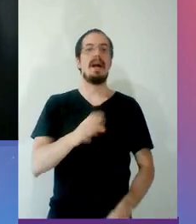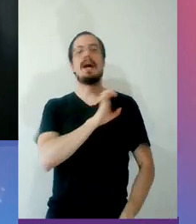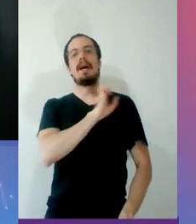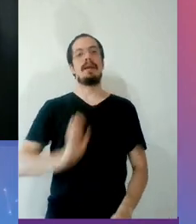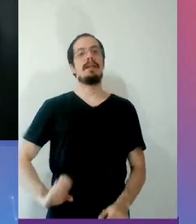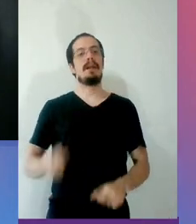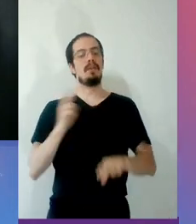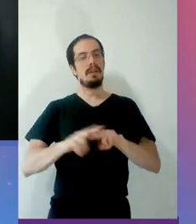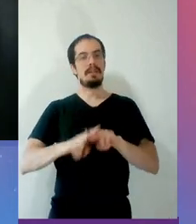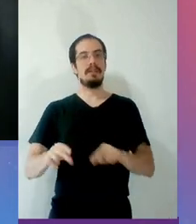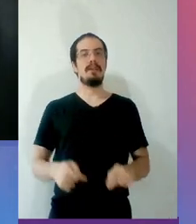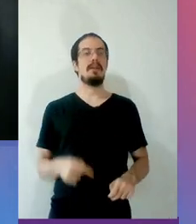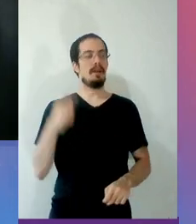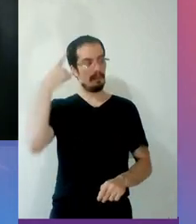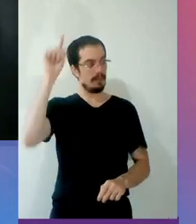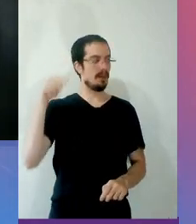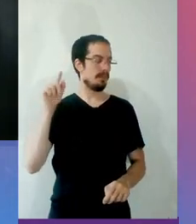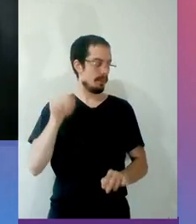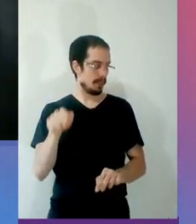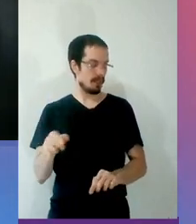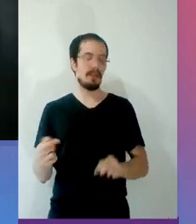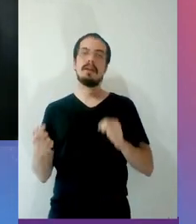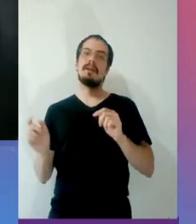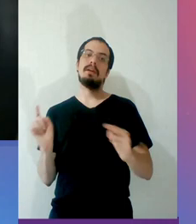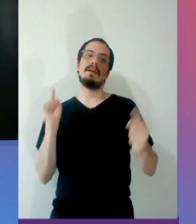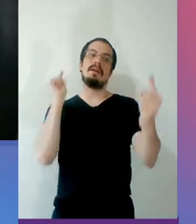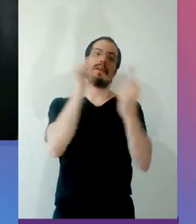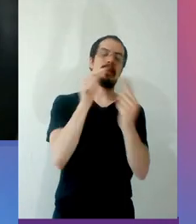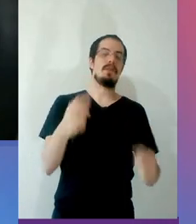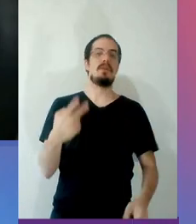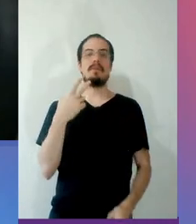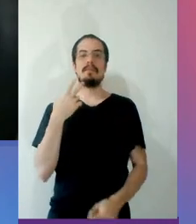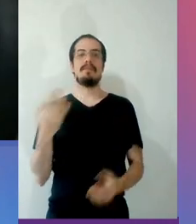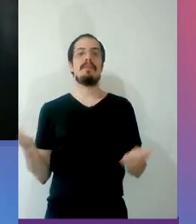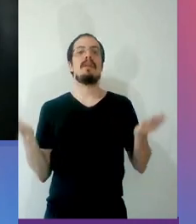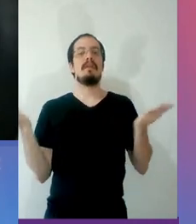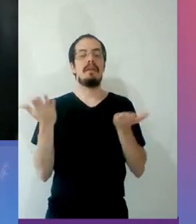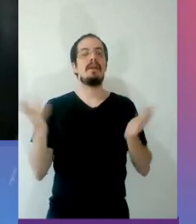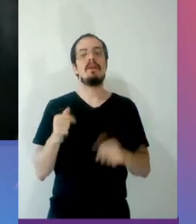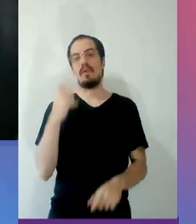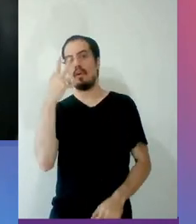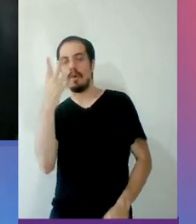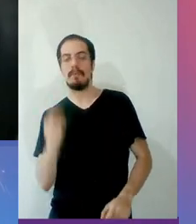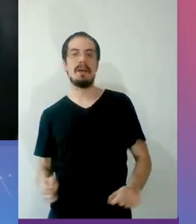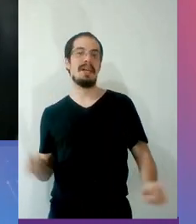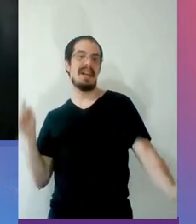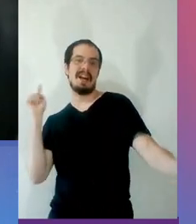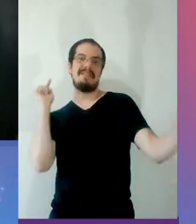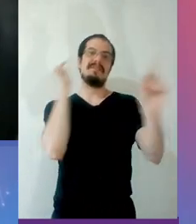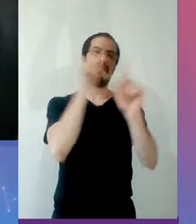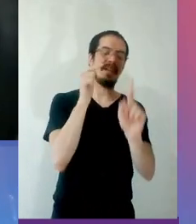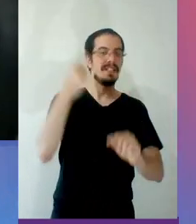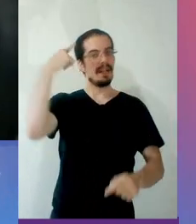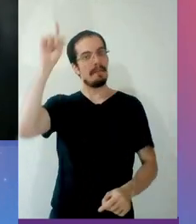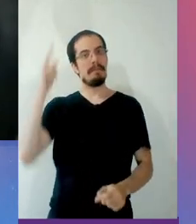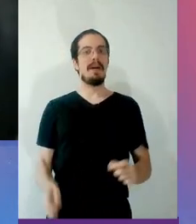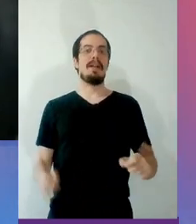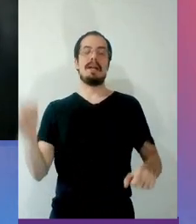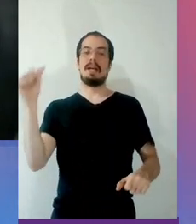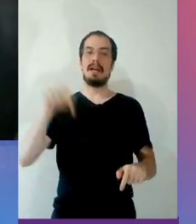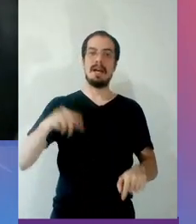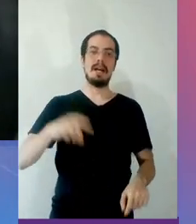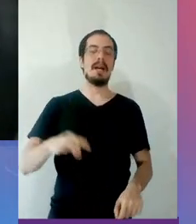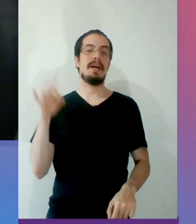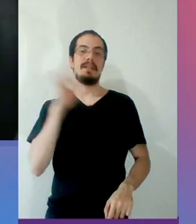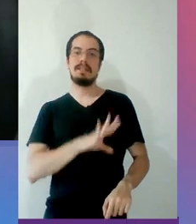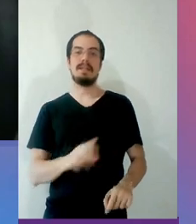que se nos viene hoy día, de la brecha, de la brecha que vamos a tener como país, estamos viendo el